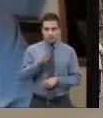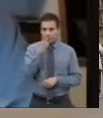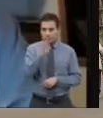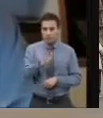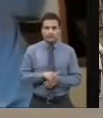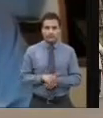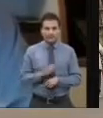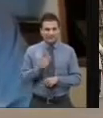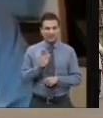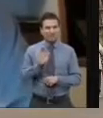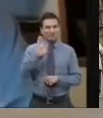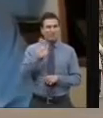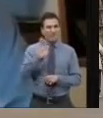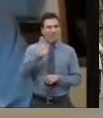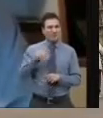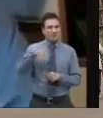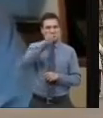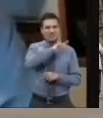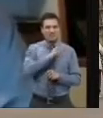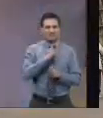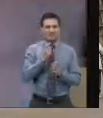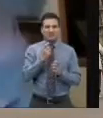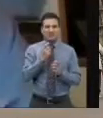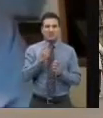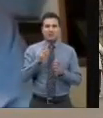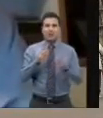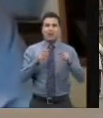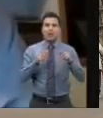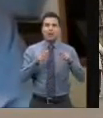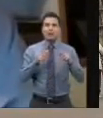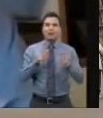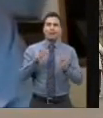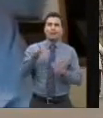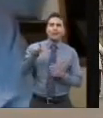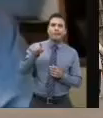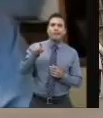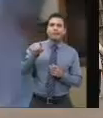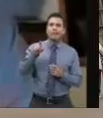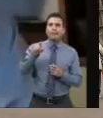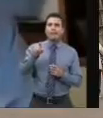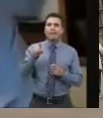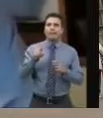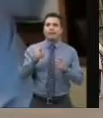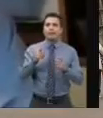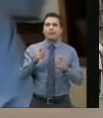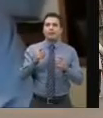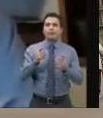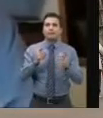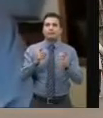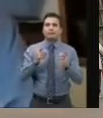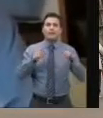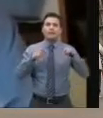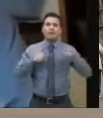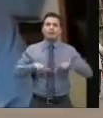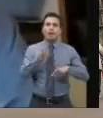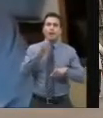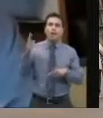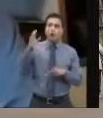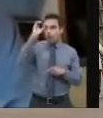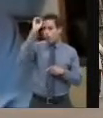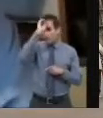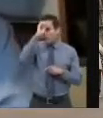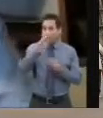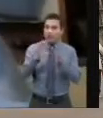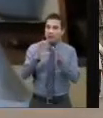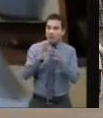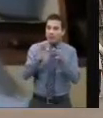porque parece que este dictamen atiende a lo que dice la tribuna, atiende a lo que dice la síntesis, tal y como sucedió con